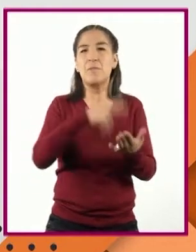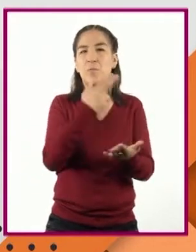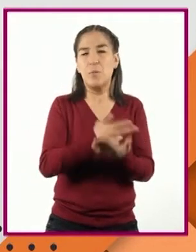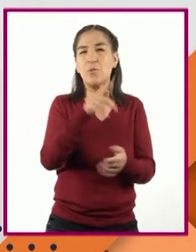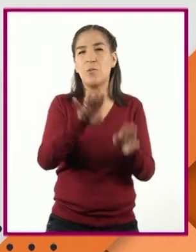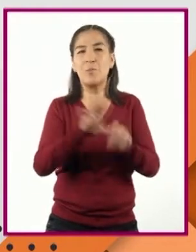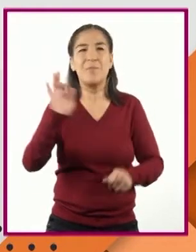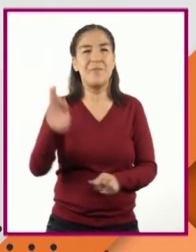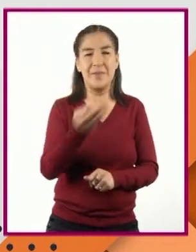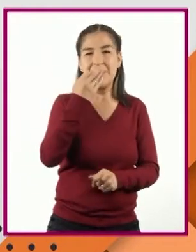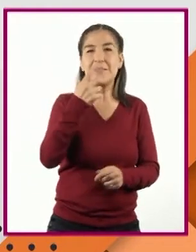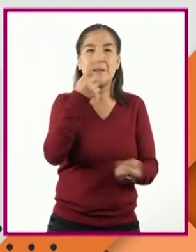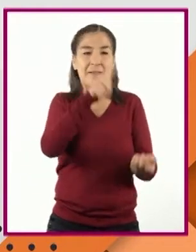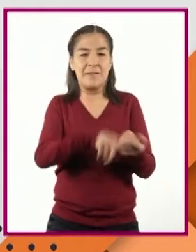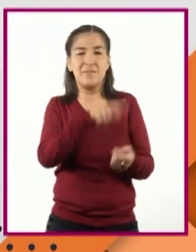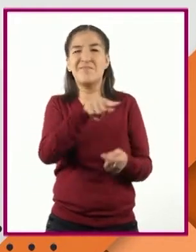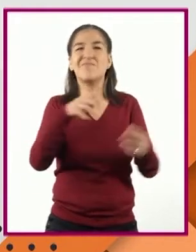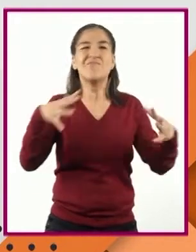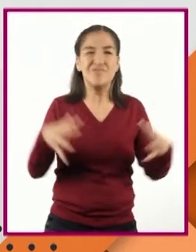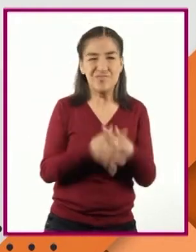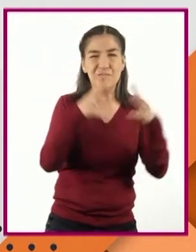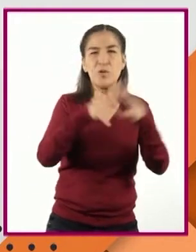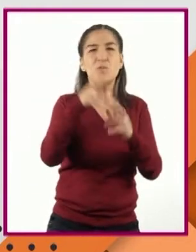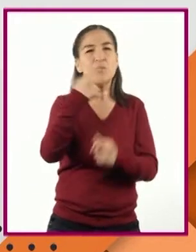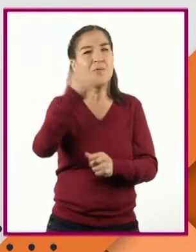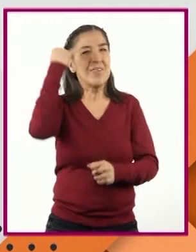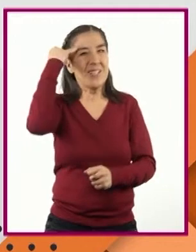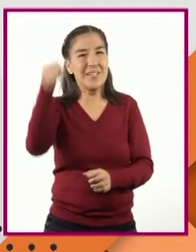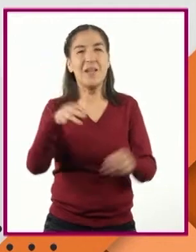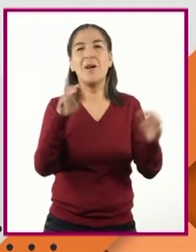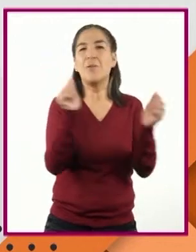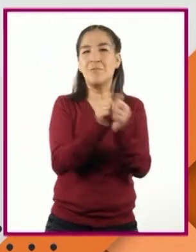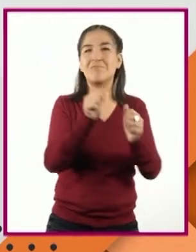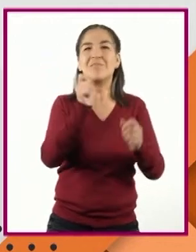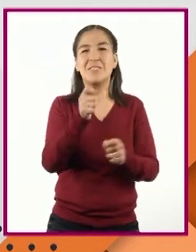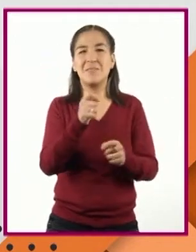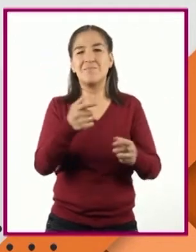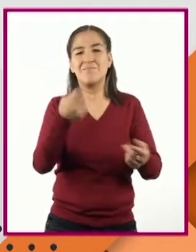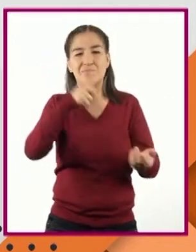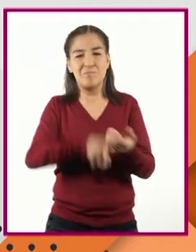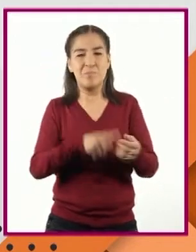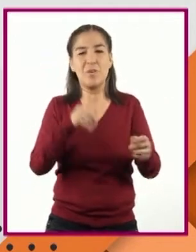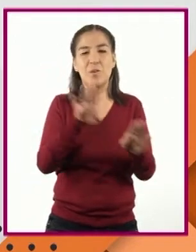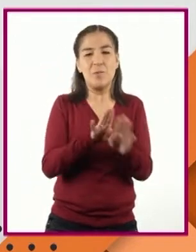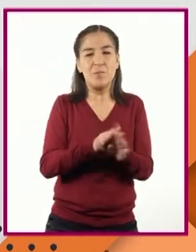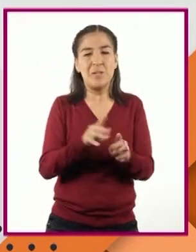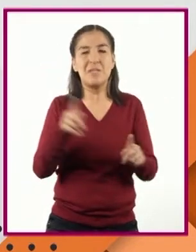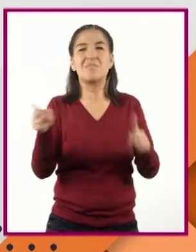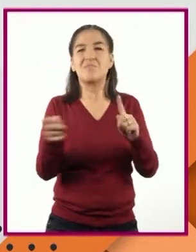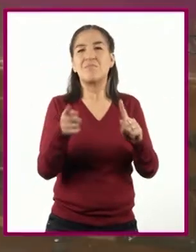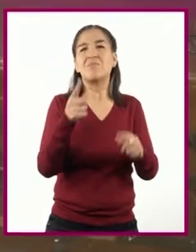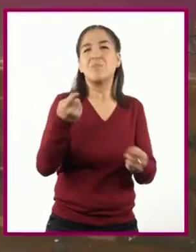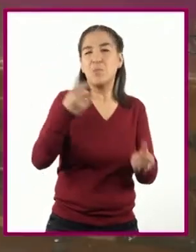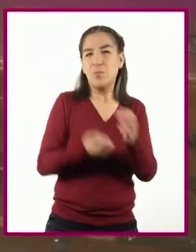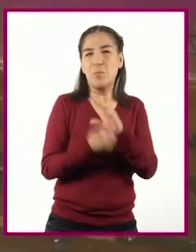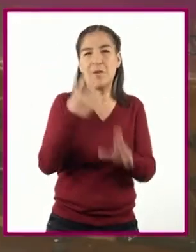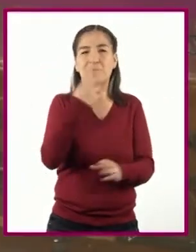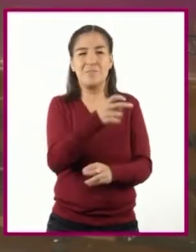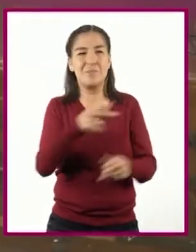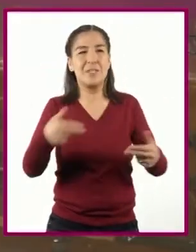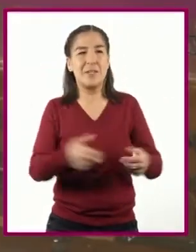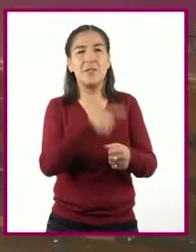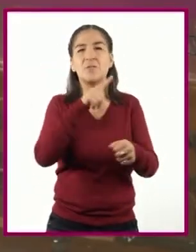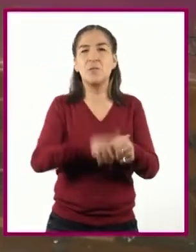cual desembocó en enfrentamientos ideológicos y armados que dificultaron la organización de la nueva nación.